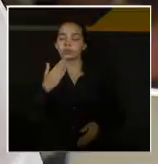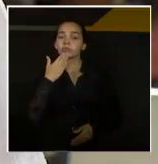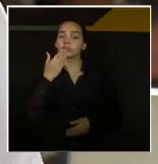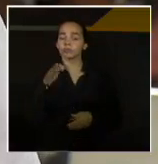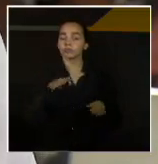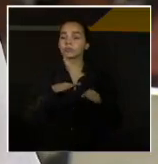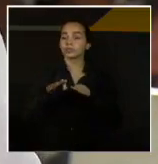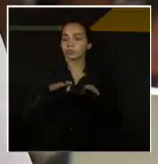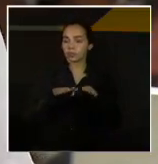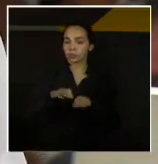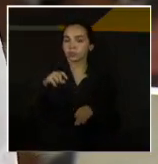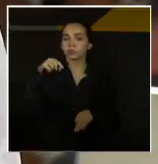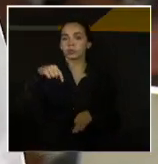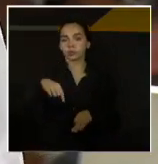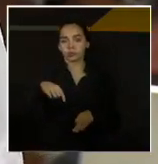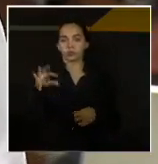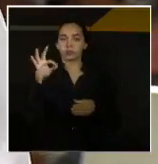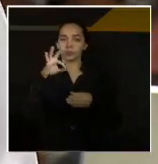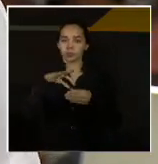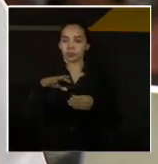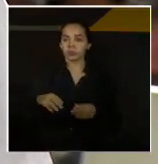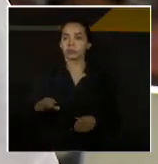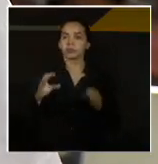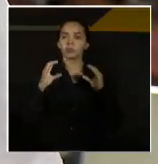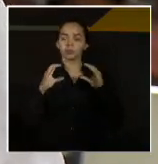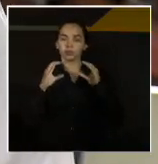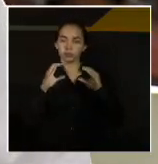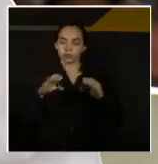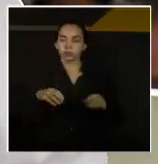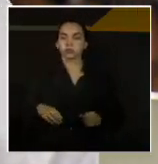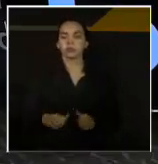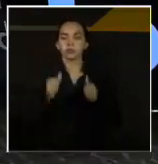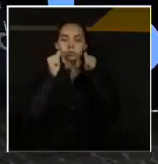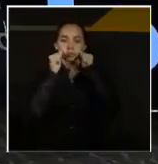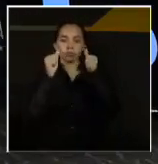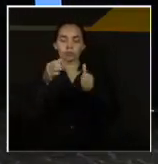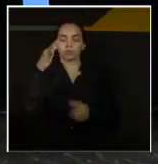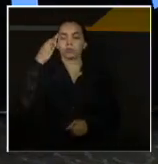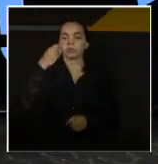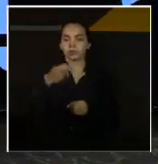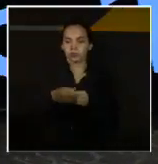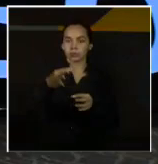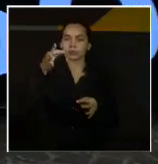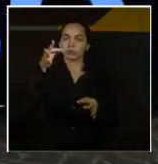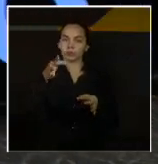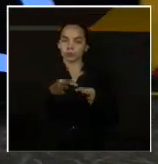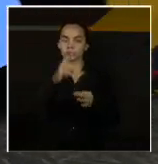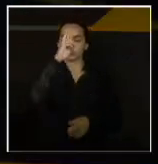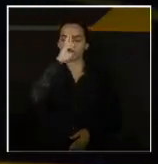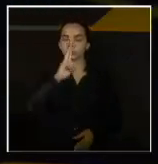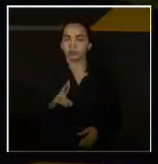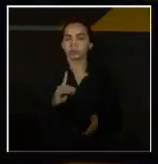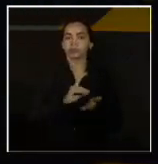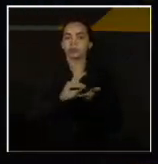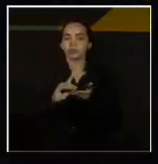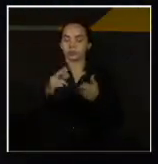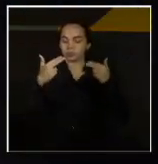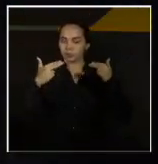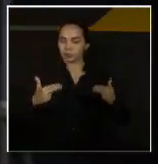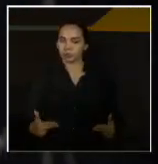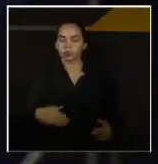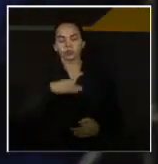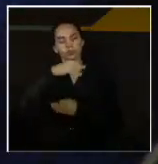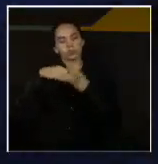los empleados de la Fiscalía del Estado para que lleven a cabo una atención puntual de respeto a los derechos humanos de los